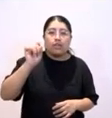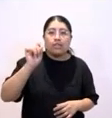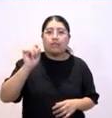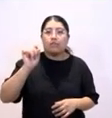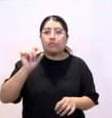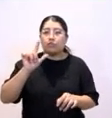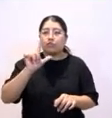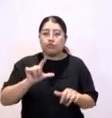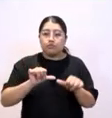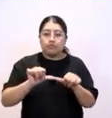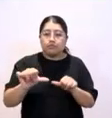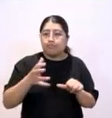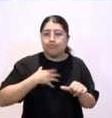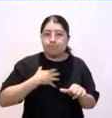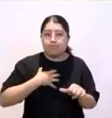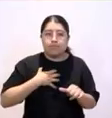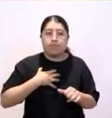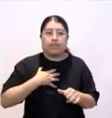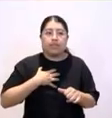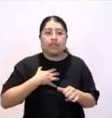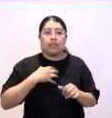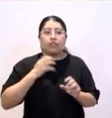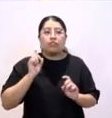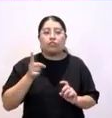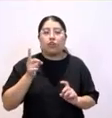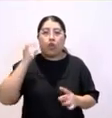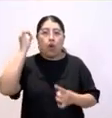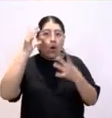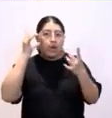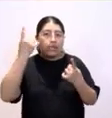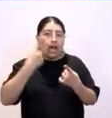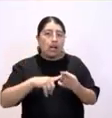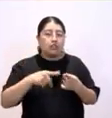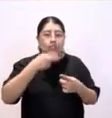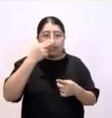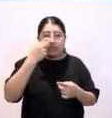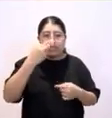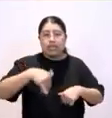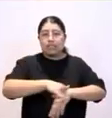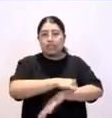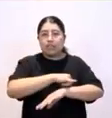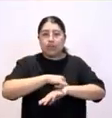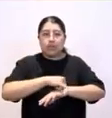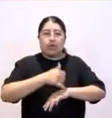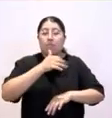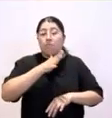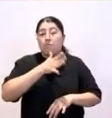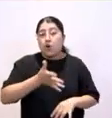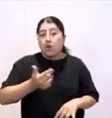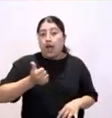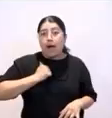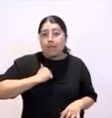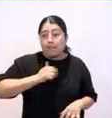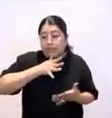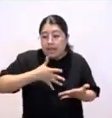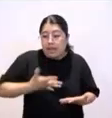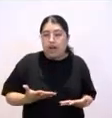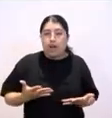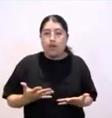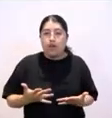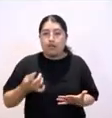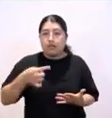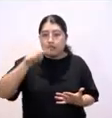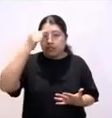ese momento, sino que únicamente tendremos actividad para aquello que interese al Gobierno. Por eso teníamos que aprovechar en esta ocasión, porque como usted bien